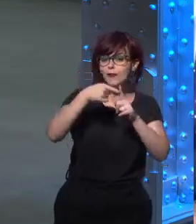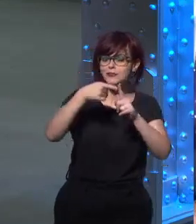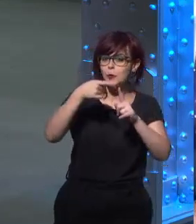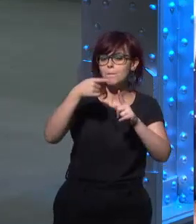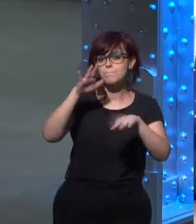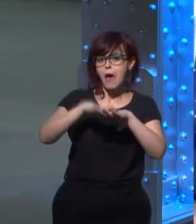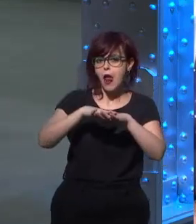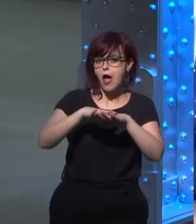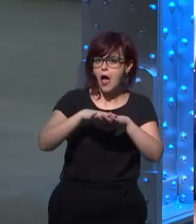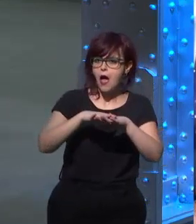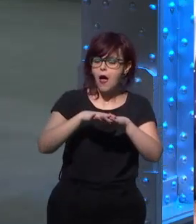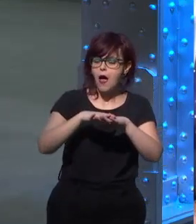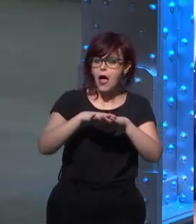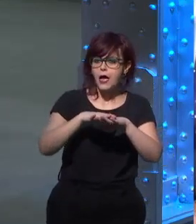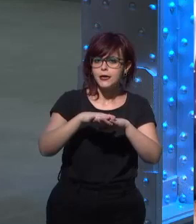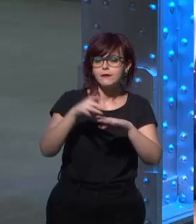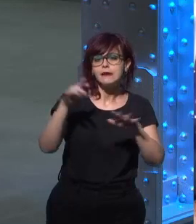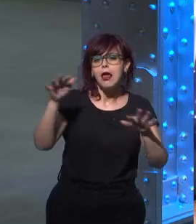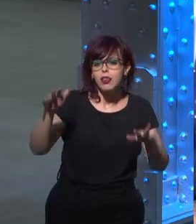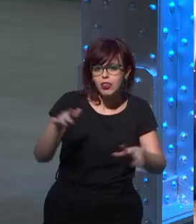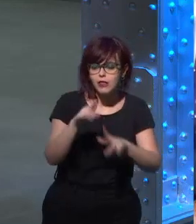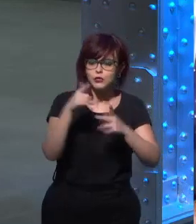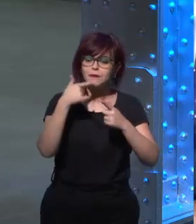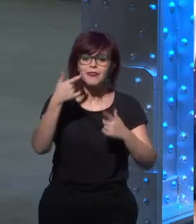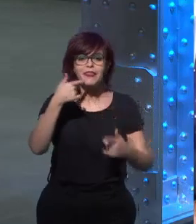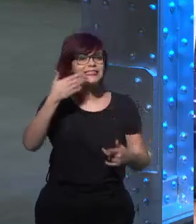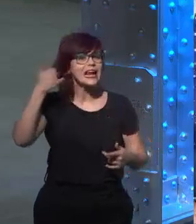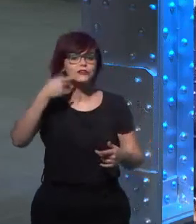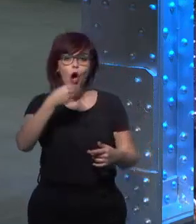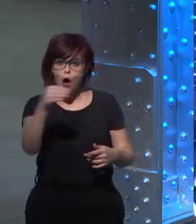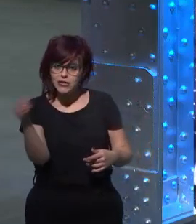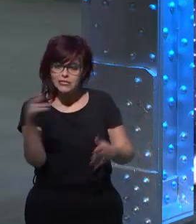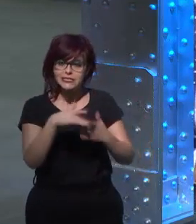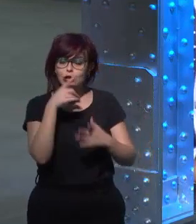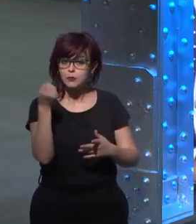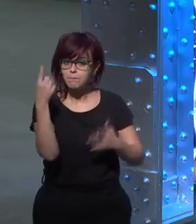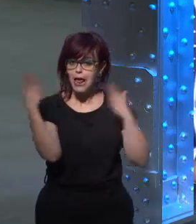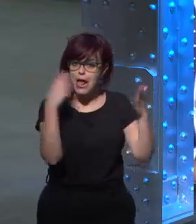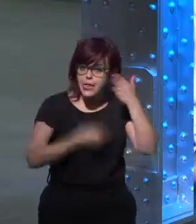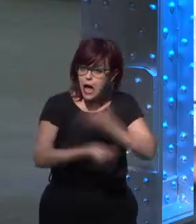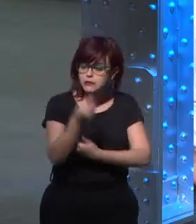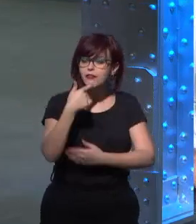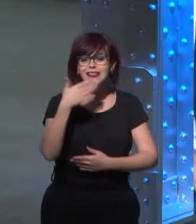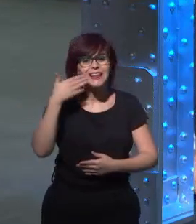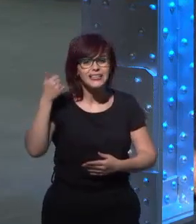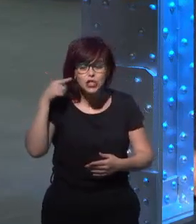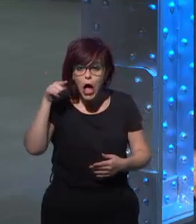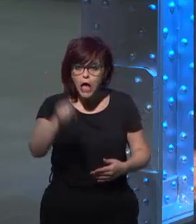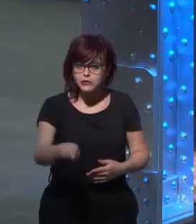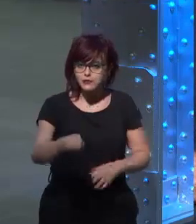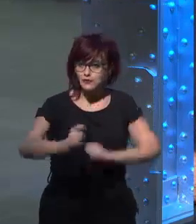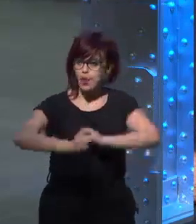de hacernos entender que el talento joven de nuestro país, el talento de los millennials, es uno de los